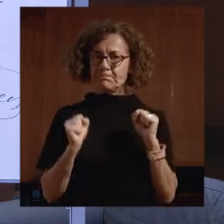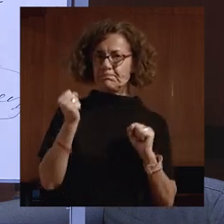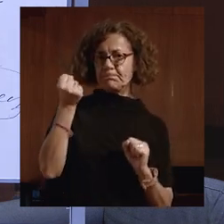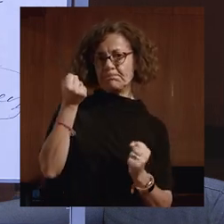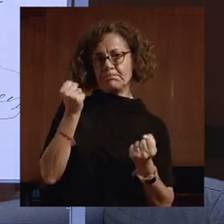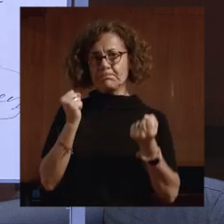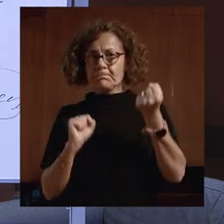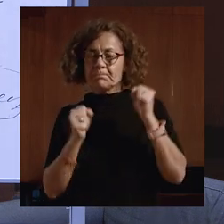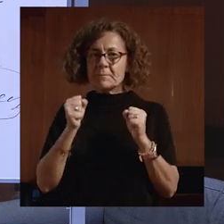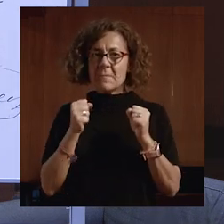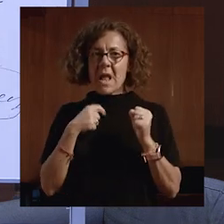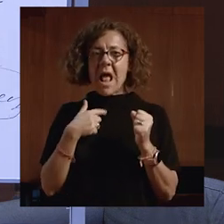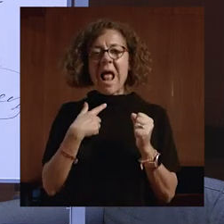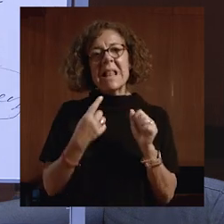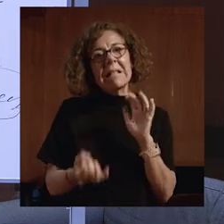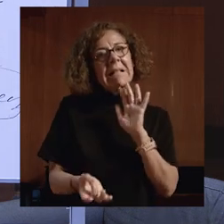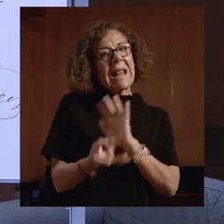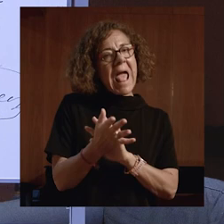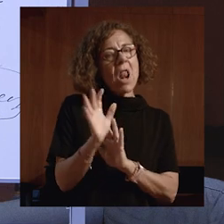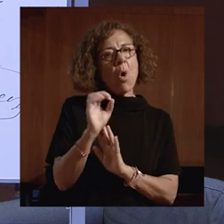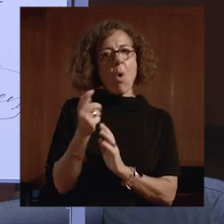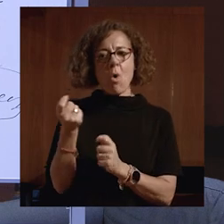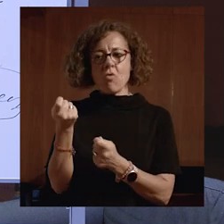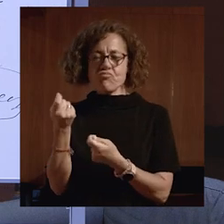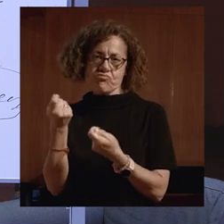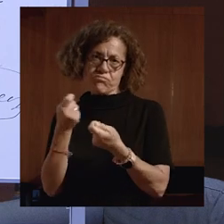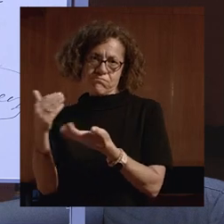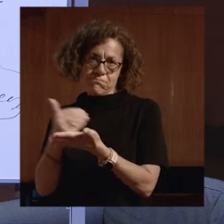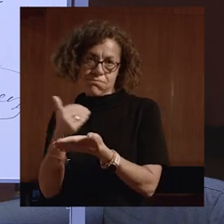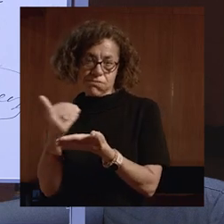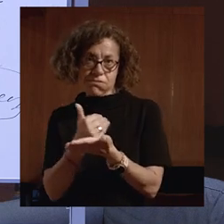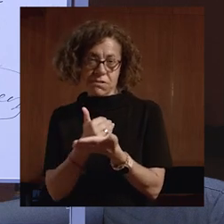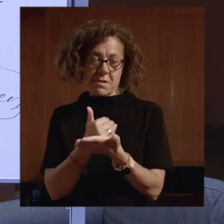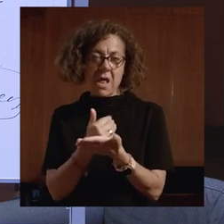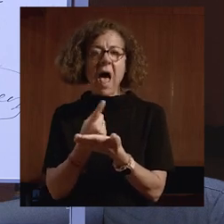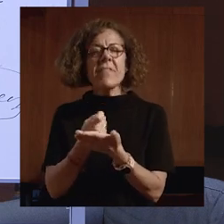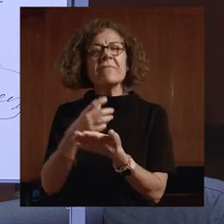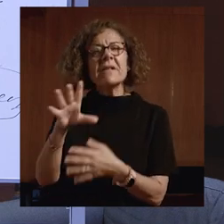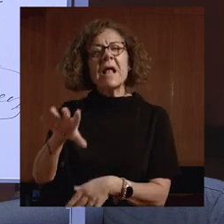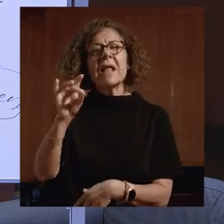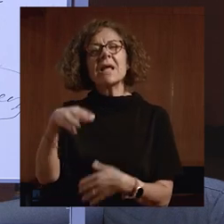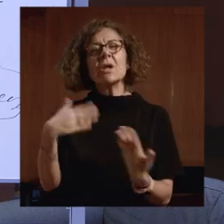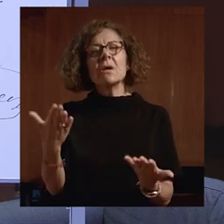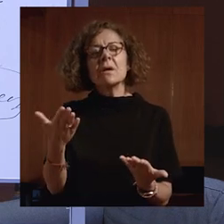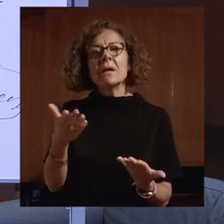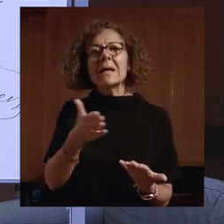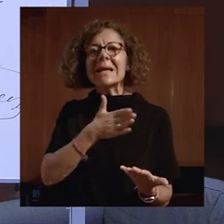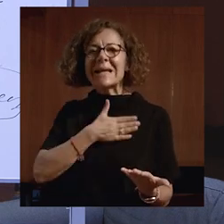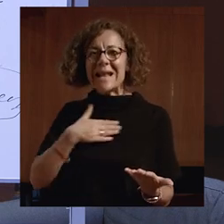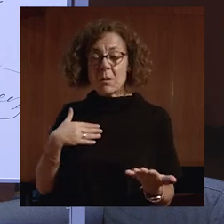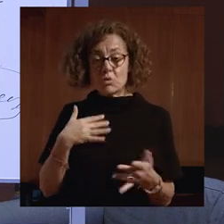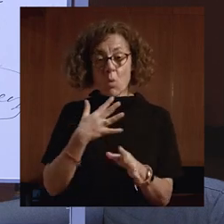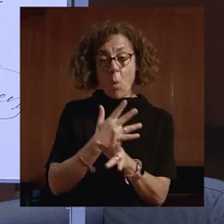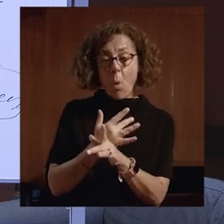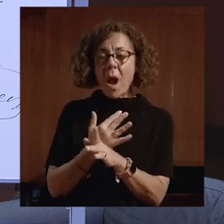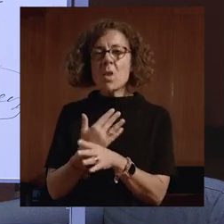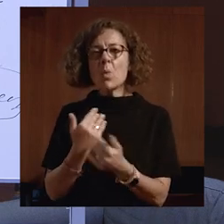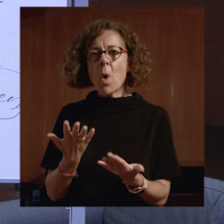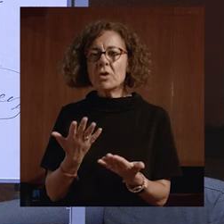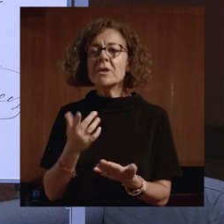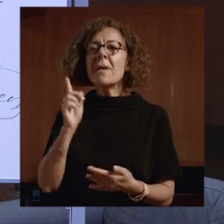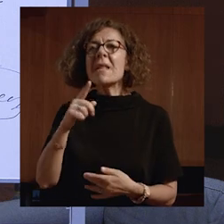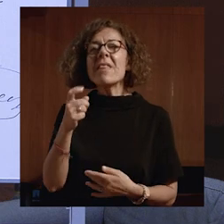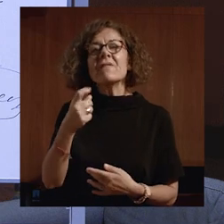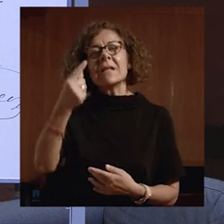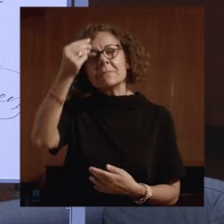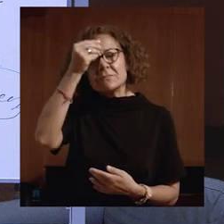el business y el acto creativo. Incluso diría que no solo tenemos que decidir cuánto queremos jugar al juego, sino también tenemos que tener la